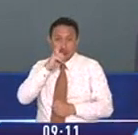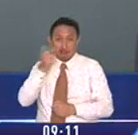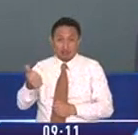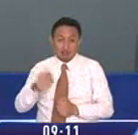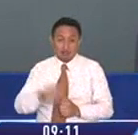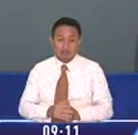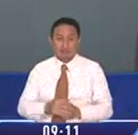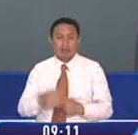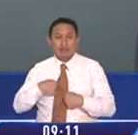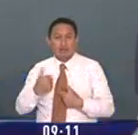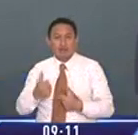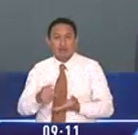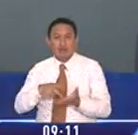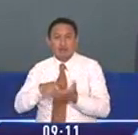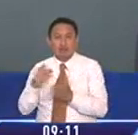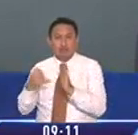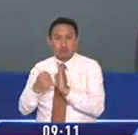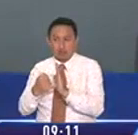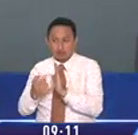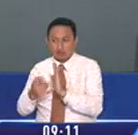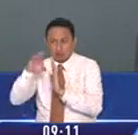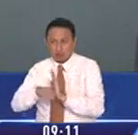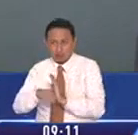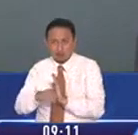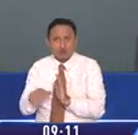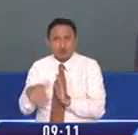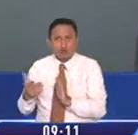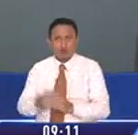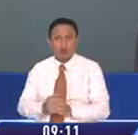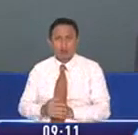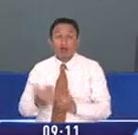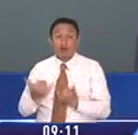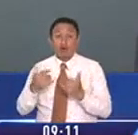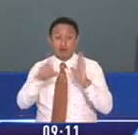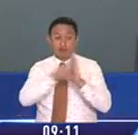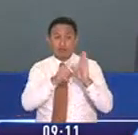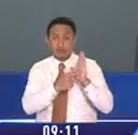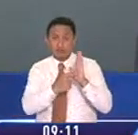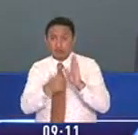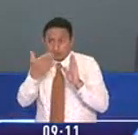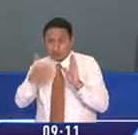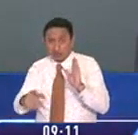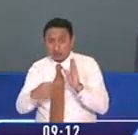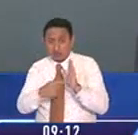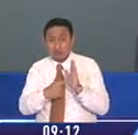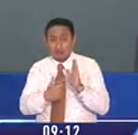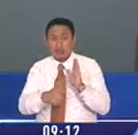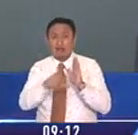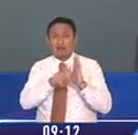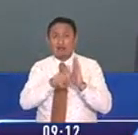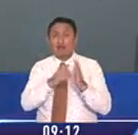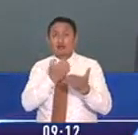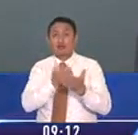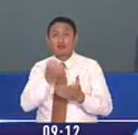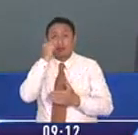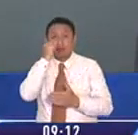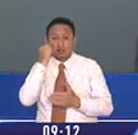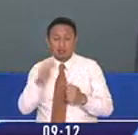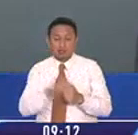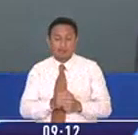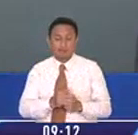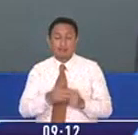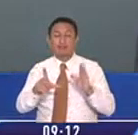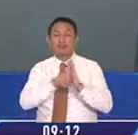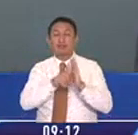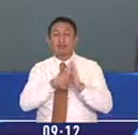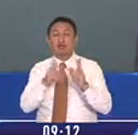bien, ¿qué incentivos tributarios te puedo dar con todas estas leyes que ya están? ya está en vigencia la ley de economía violeta, ya está en vigencia